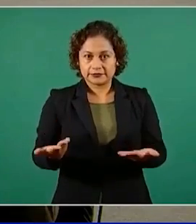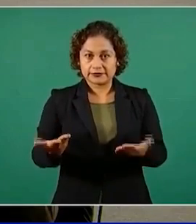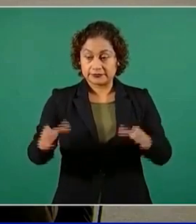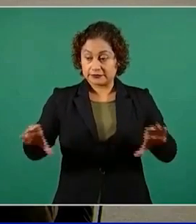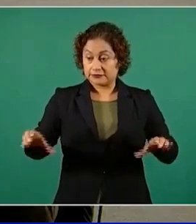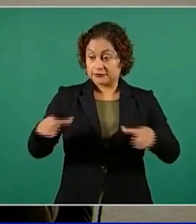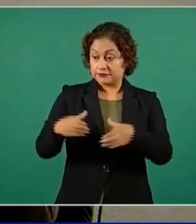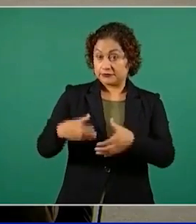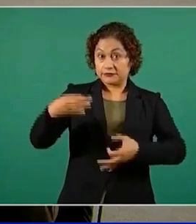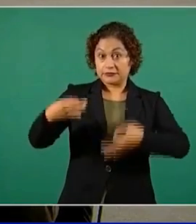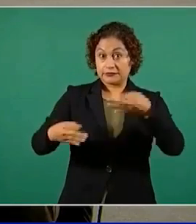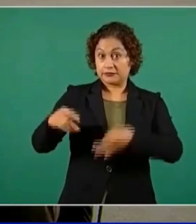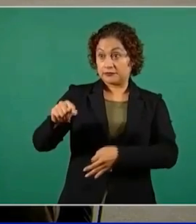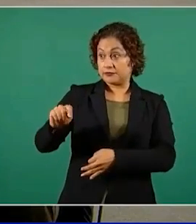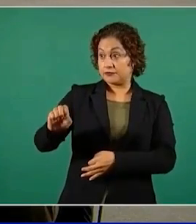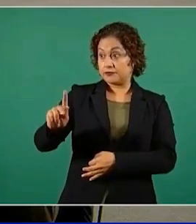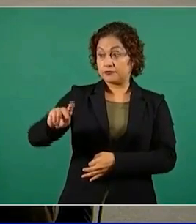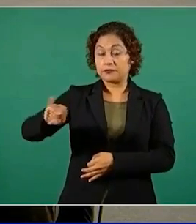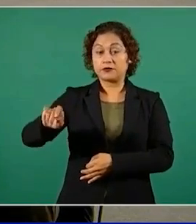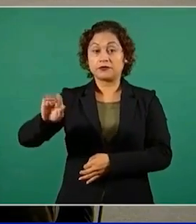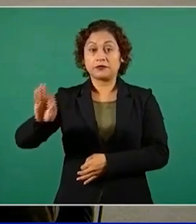del presidente.